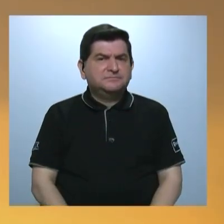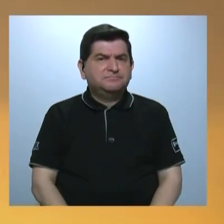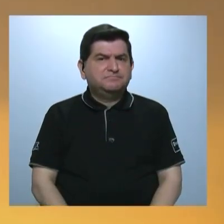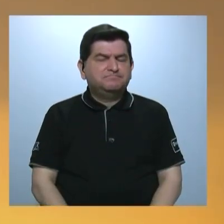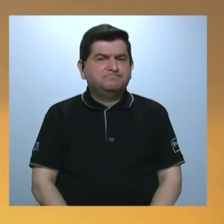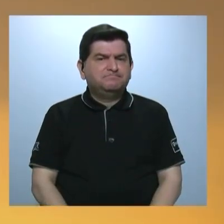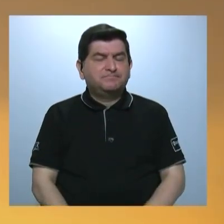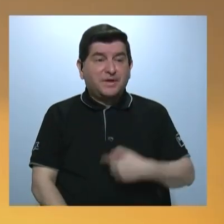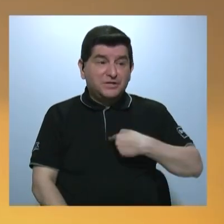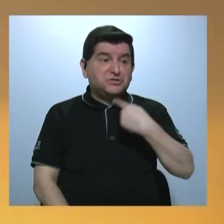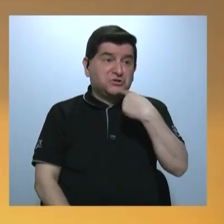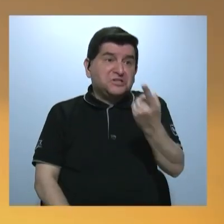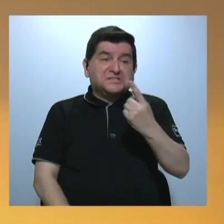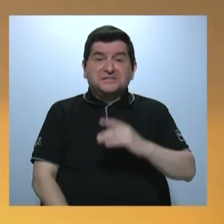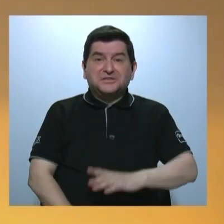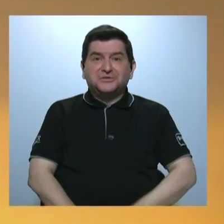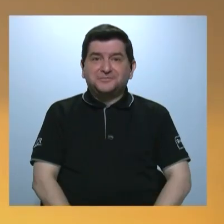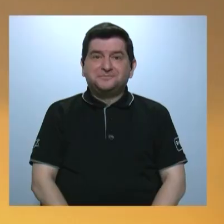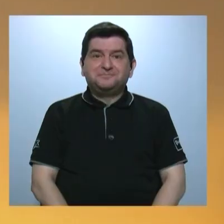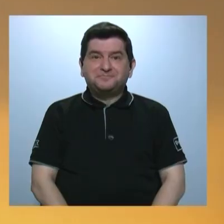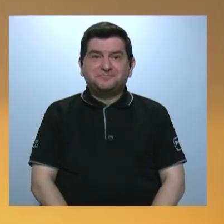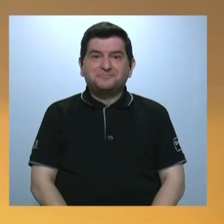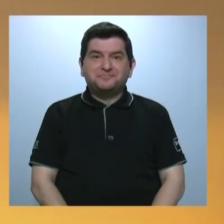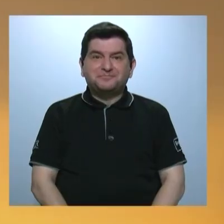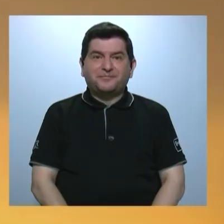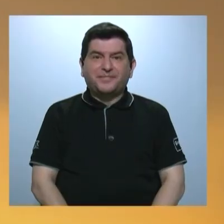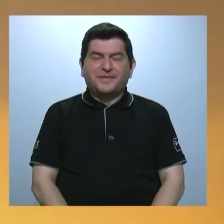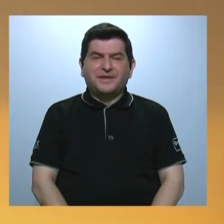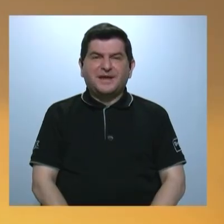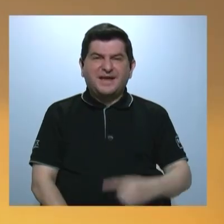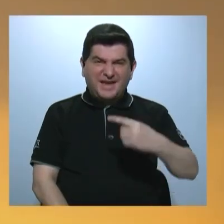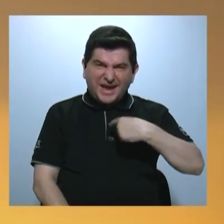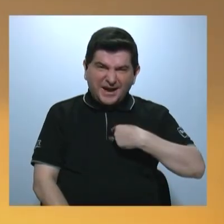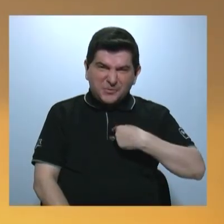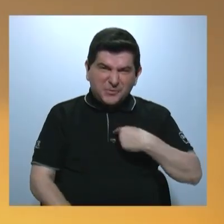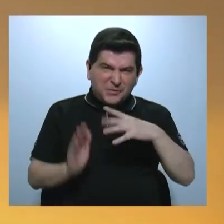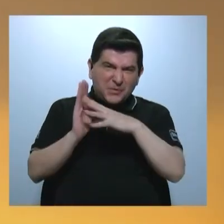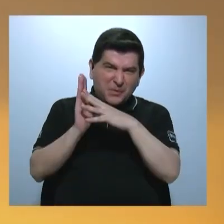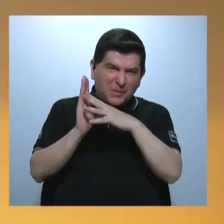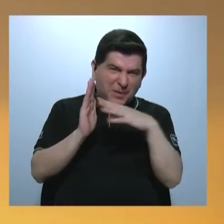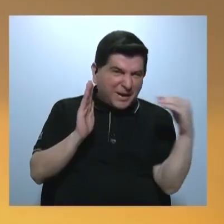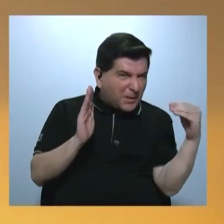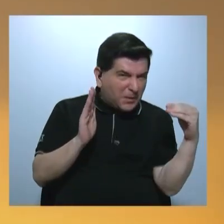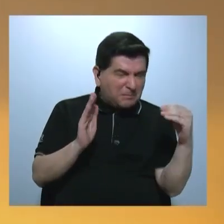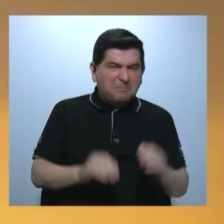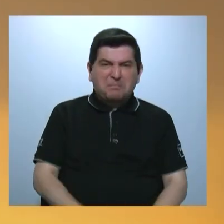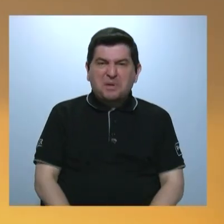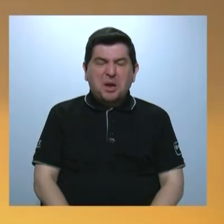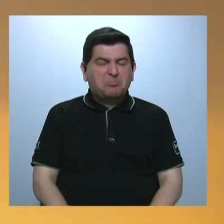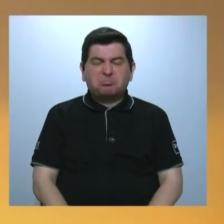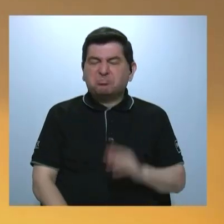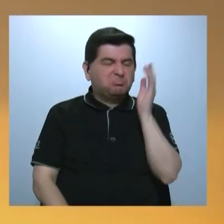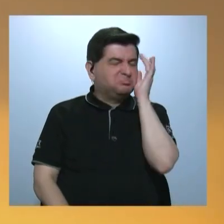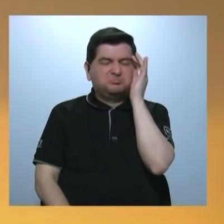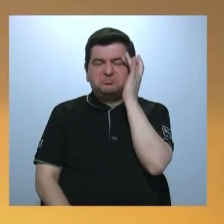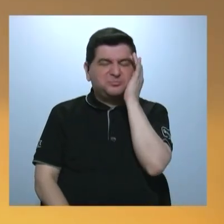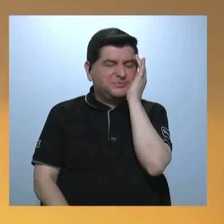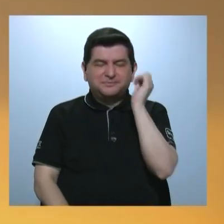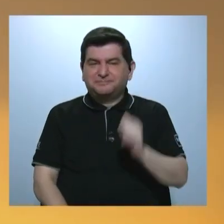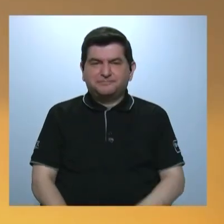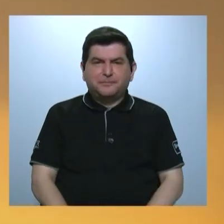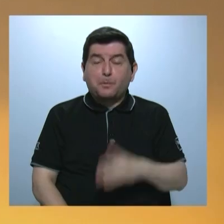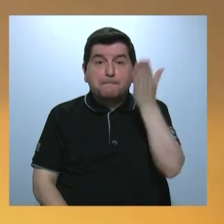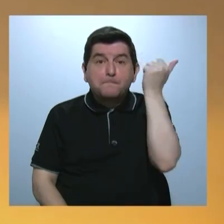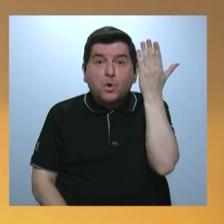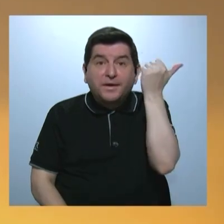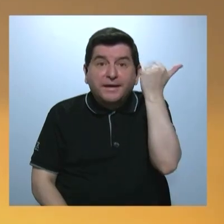bueno, voy a decirlo, que a uno le copien, a mí nunca me ha quitado el sueño. ¿Y por